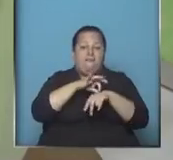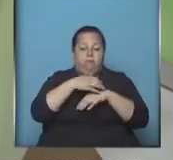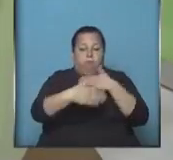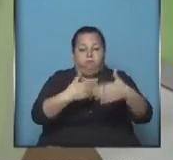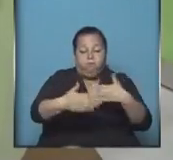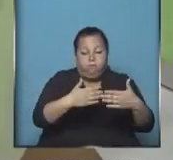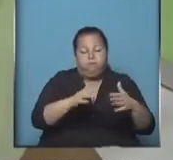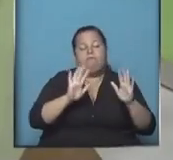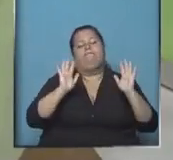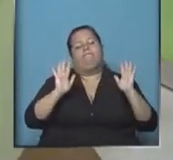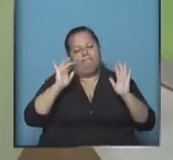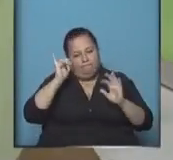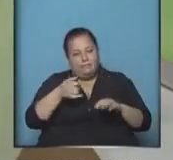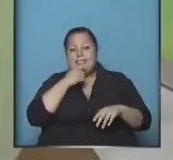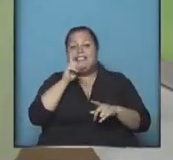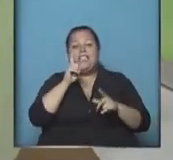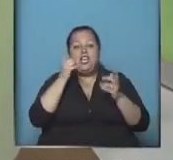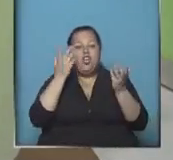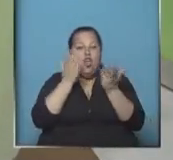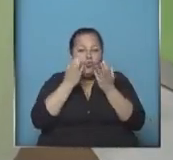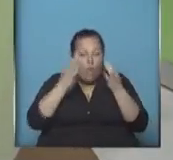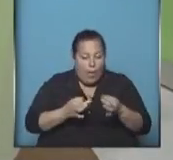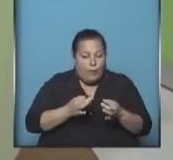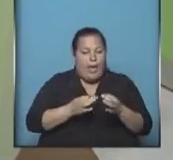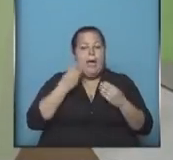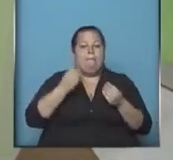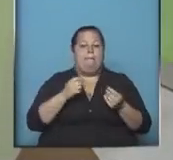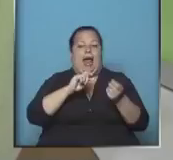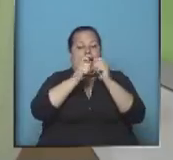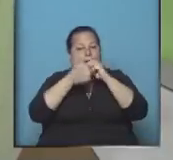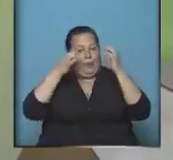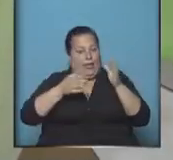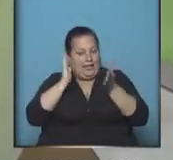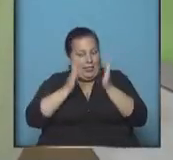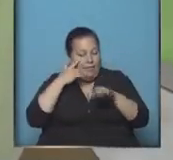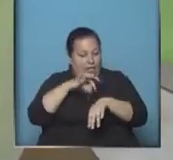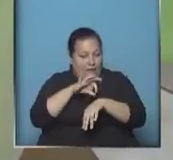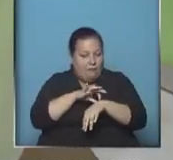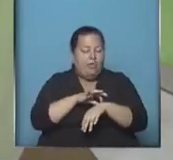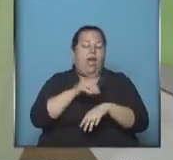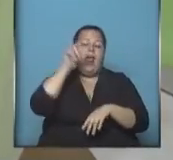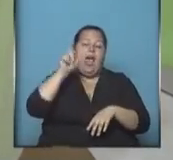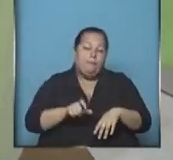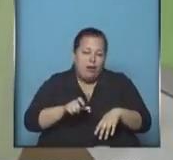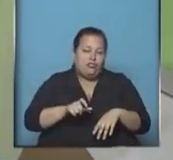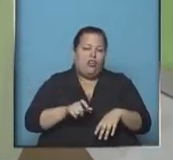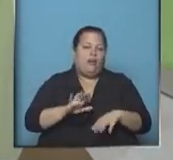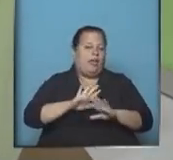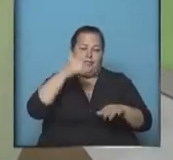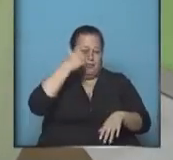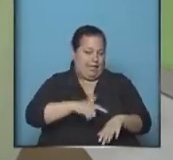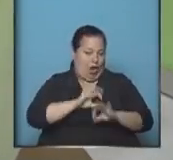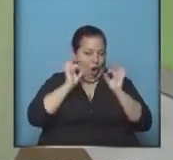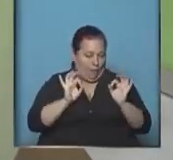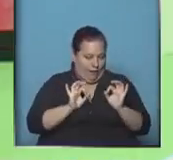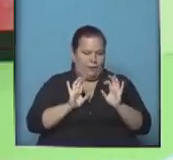muy avanzada si no hacemos los deberes los médicos para tal forma adecuada la enfermedad en el paciente queda sin visión